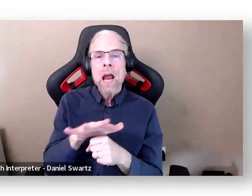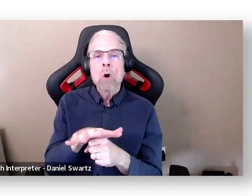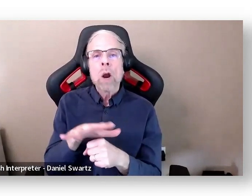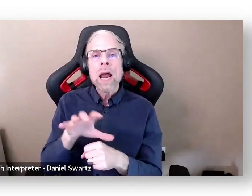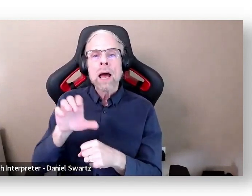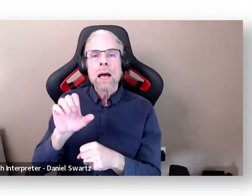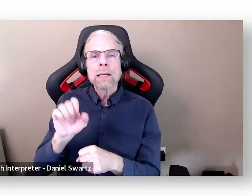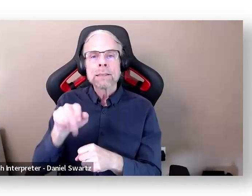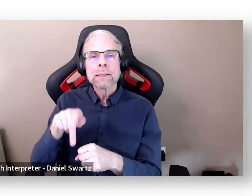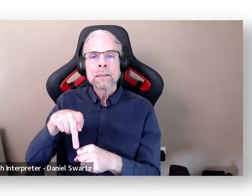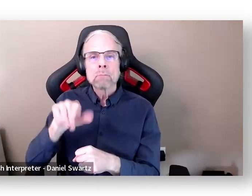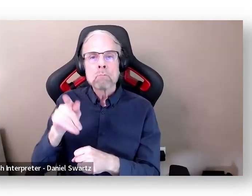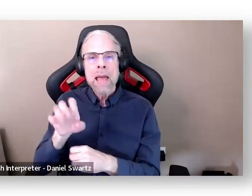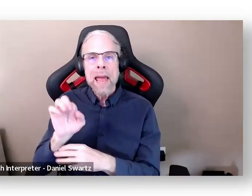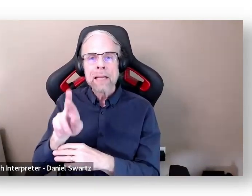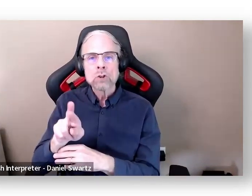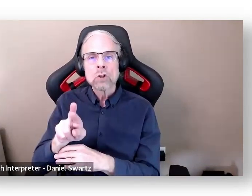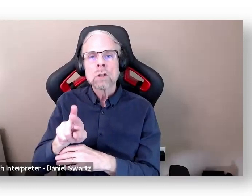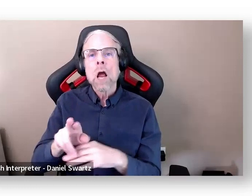Adicionalmente,